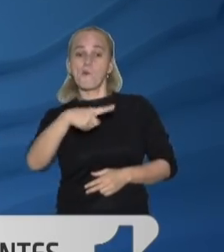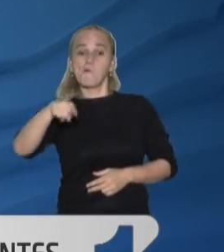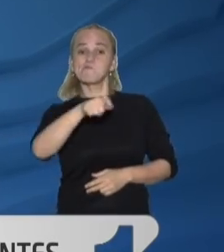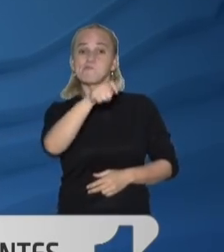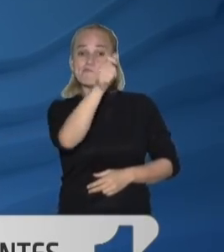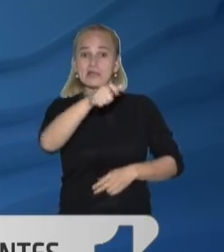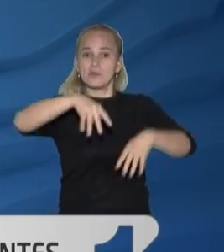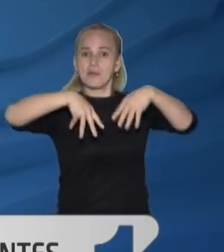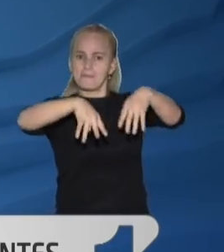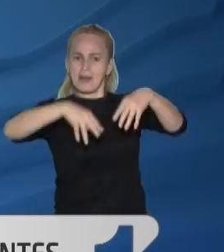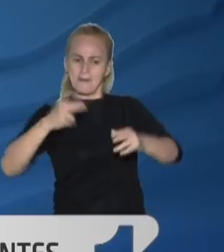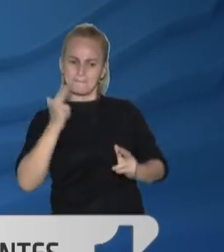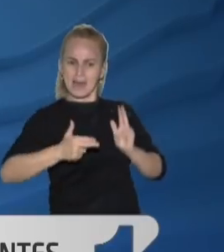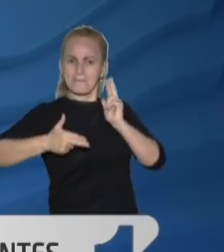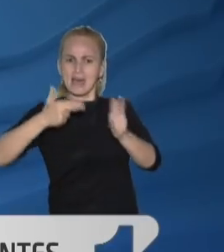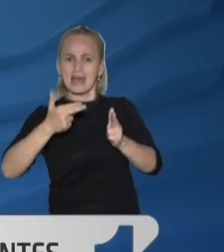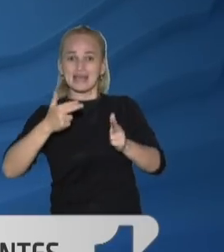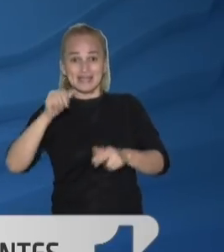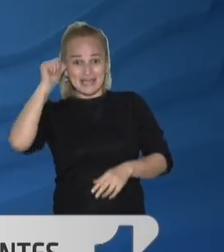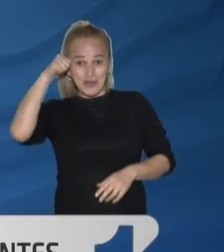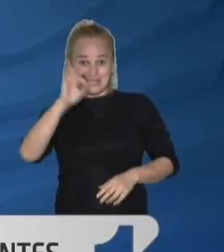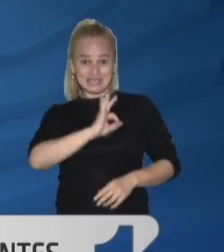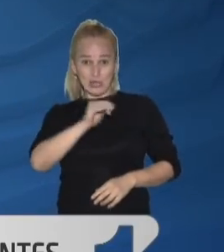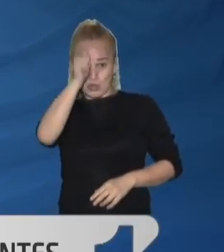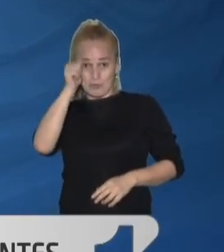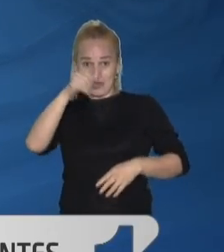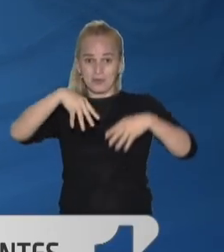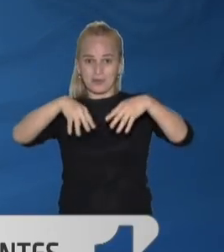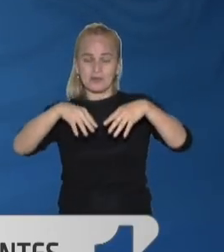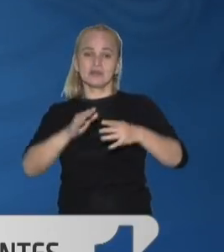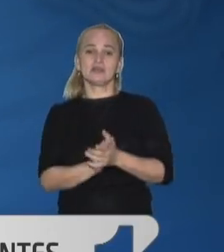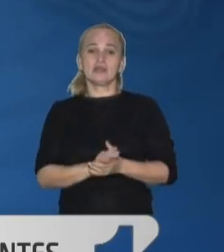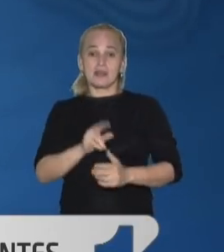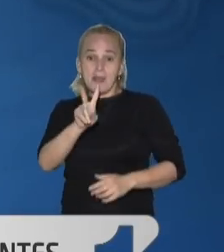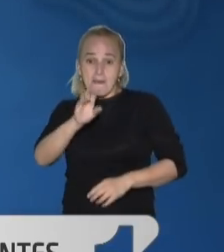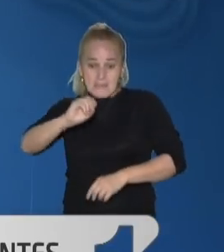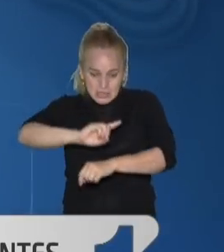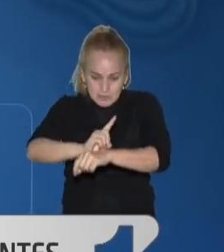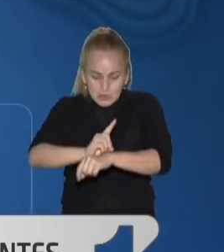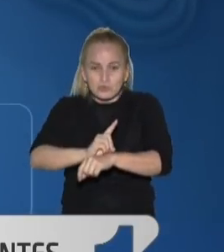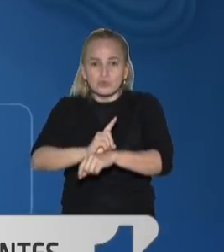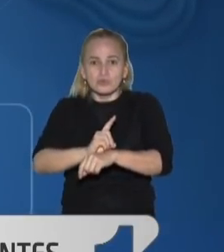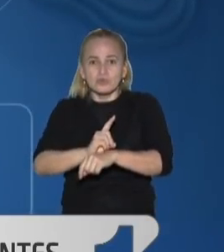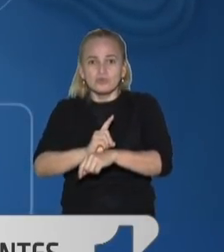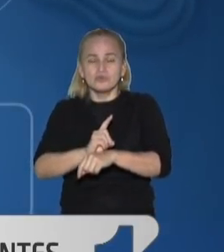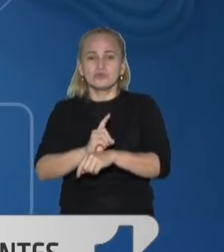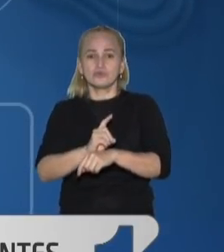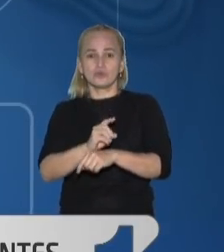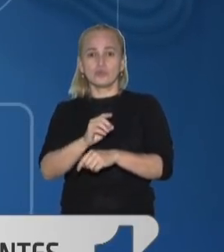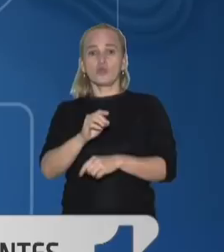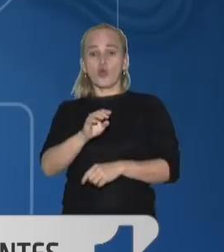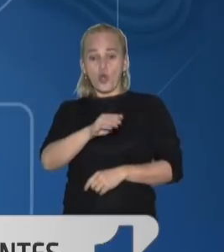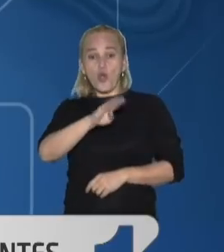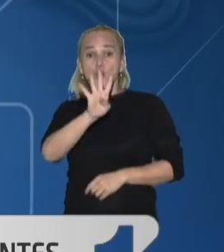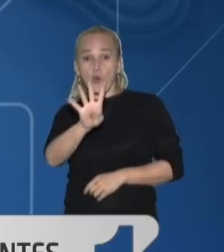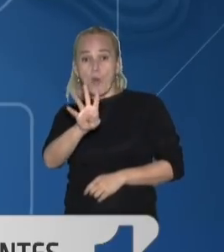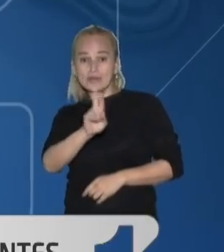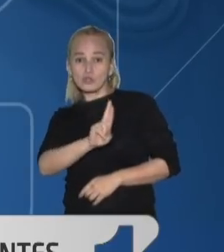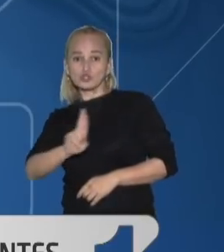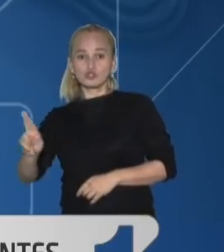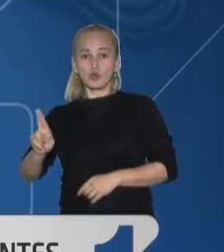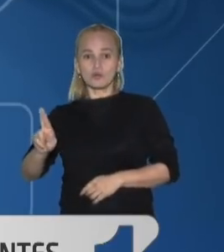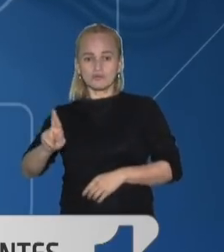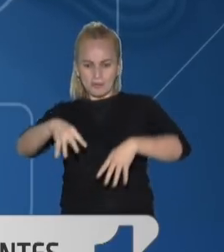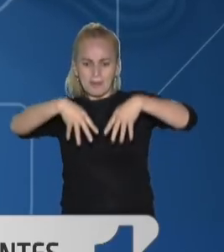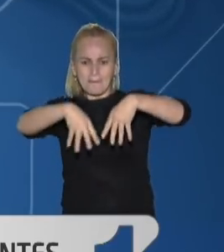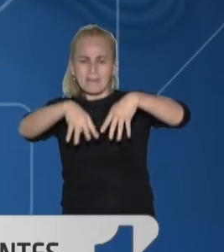que participaban en las movilizaciones del paro el fin de semana. Hace 20 minutos en la 4 Sur se está haciendo un bloqueo,